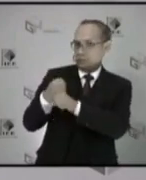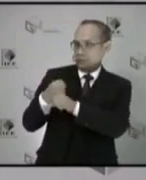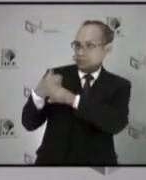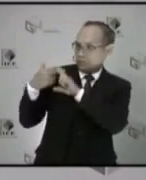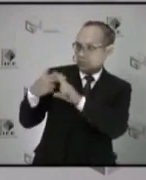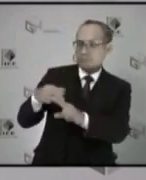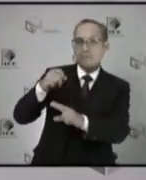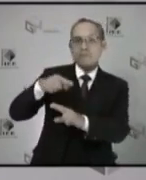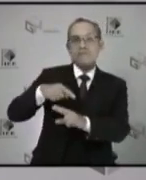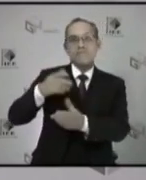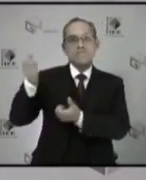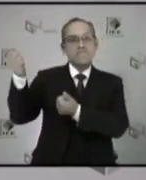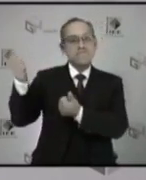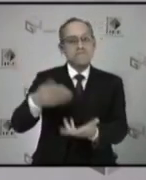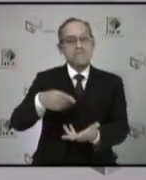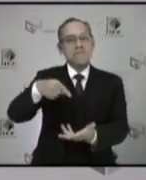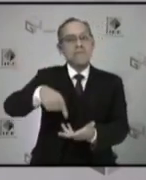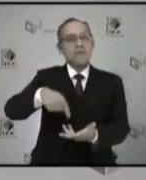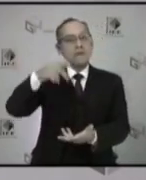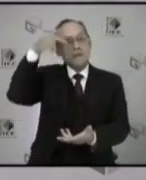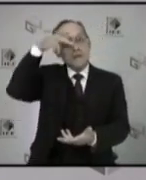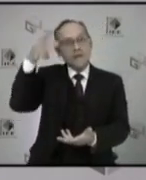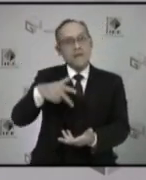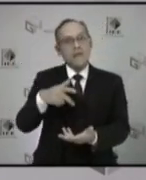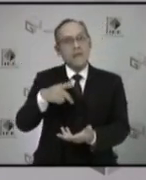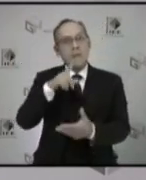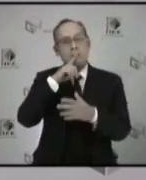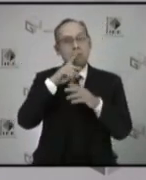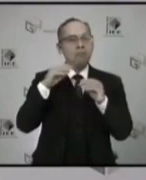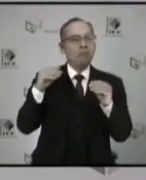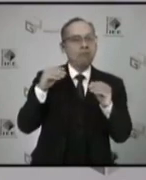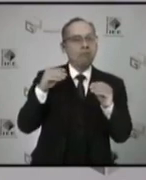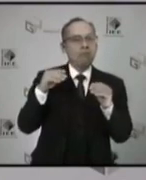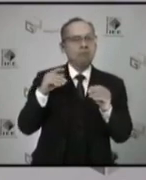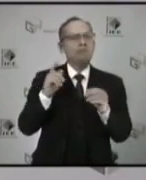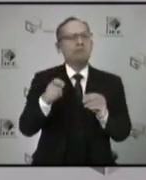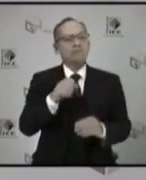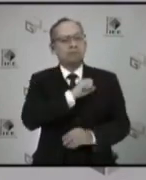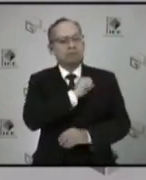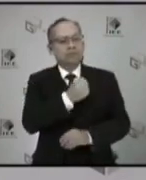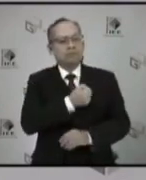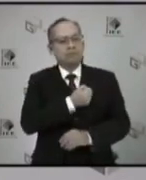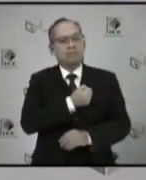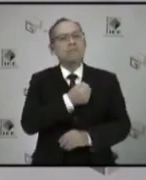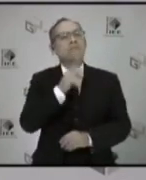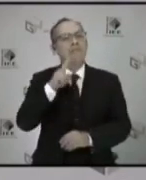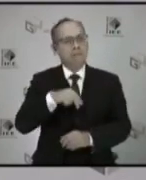Hidalgo? El problema de salud no se reduce solamente a un tema de corrupción, que también es un tema que hay